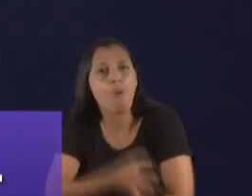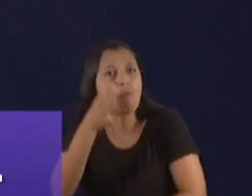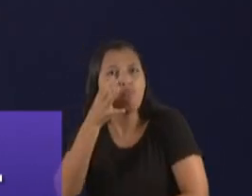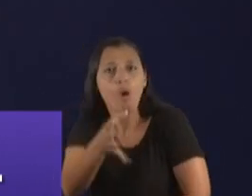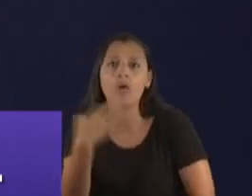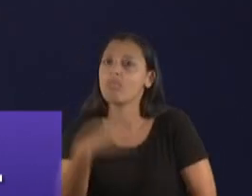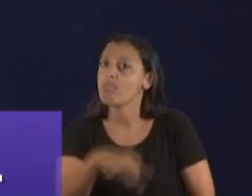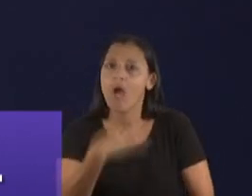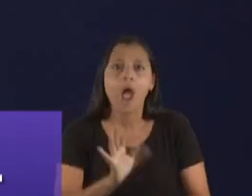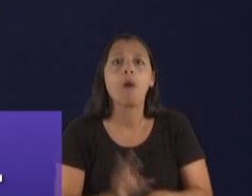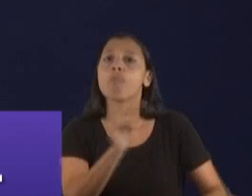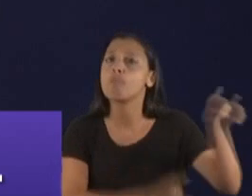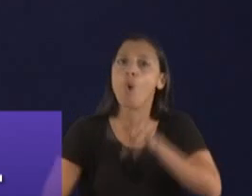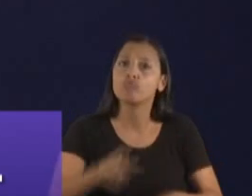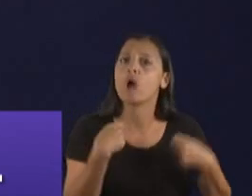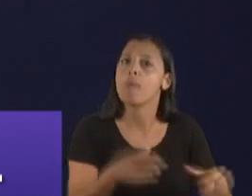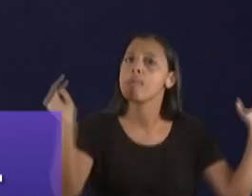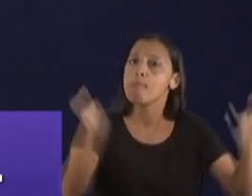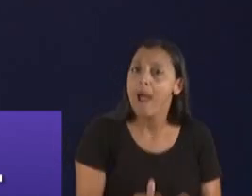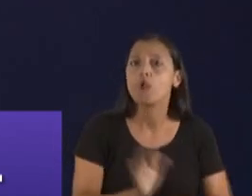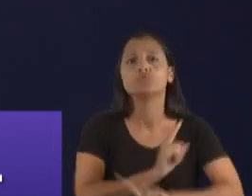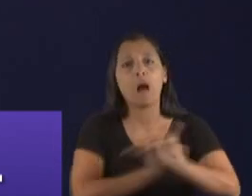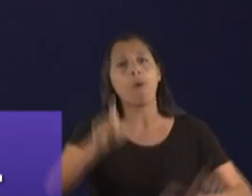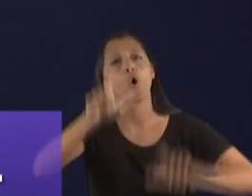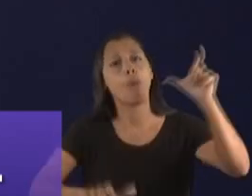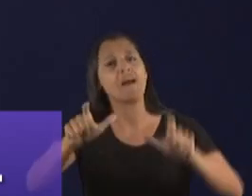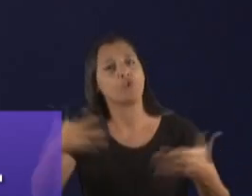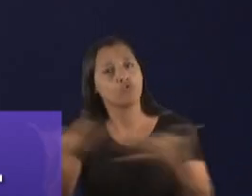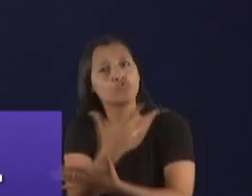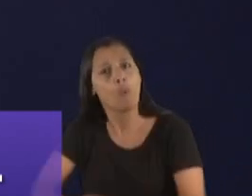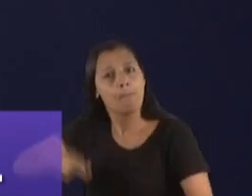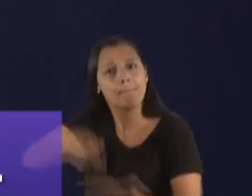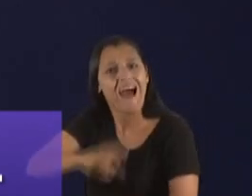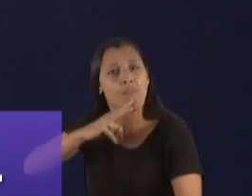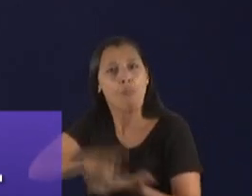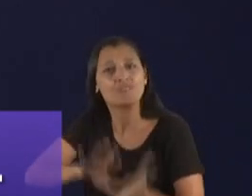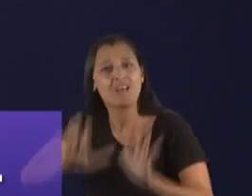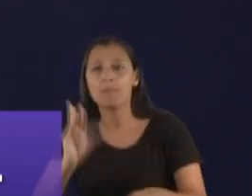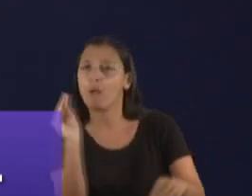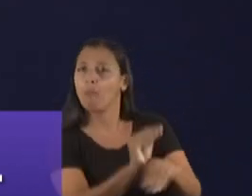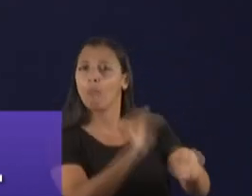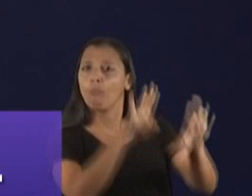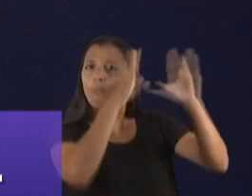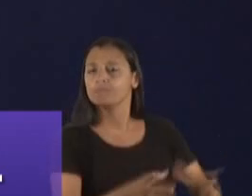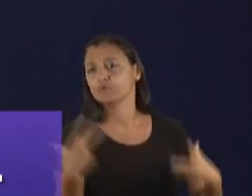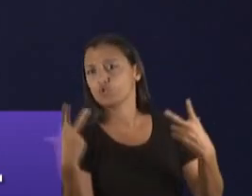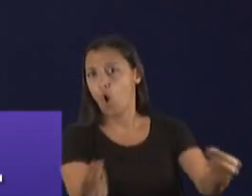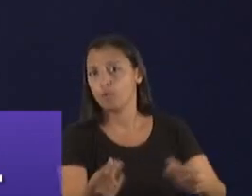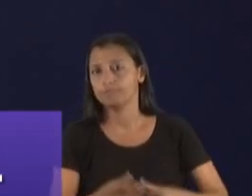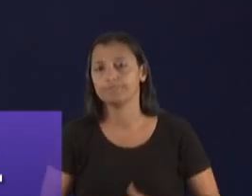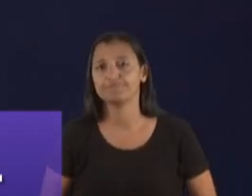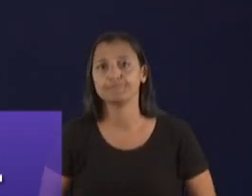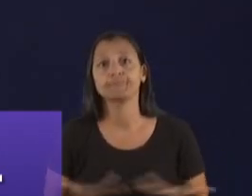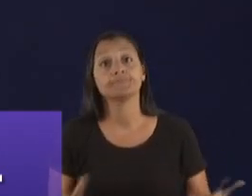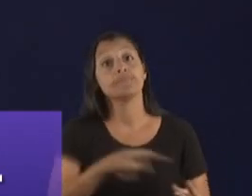la gente con sus impuestos siga bancando, pagando o sosteniendo este tipo de cuestiones.